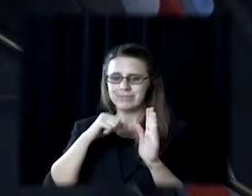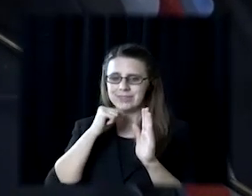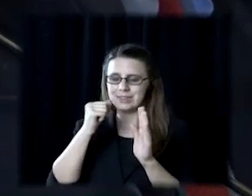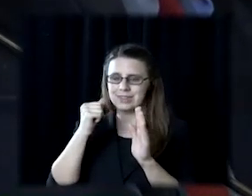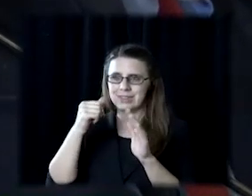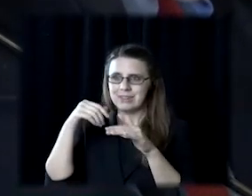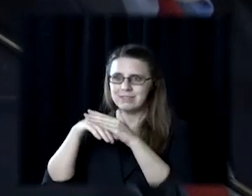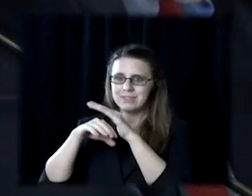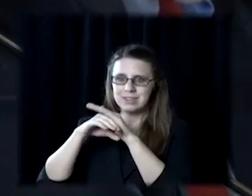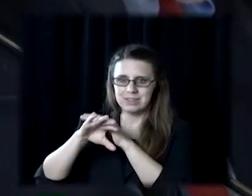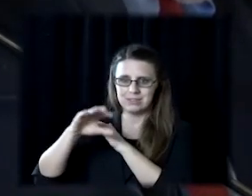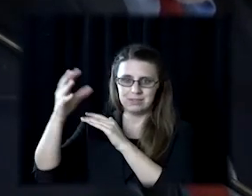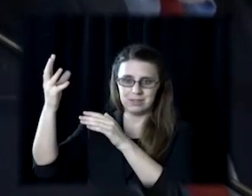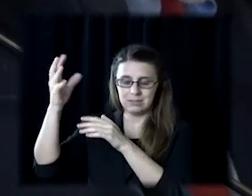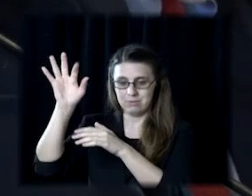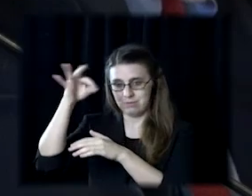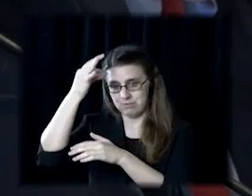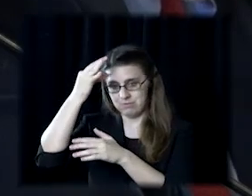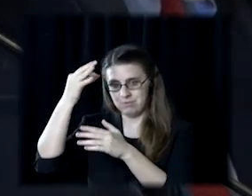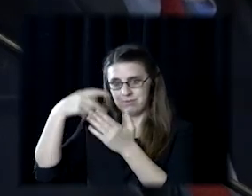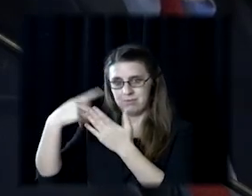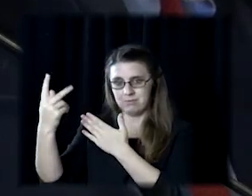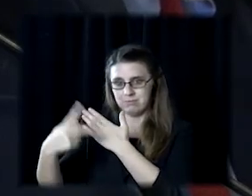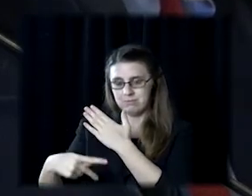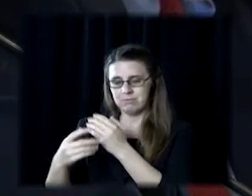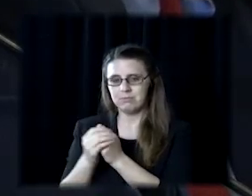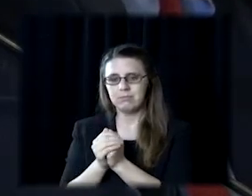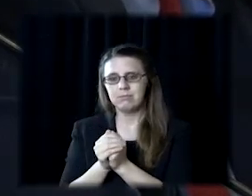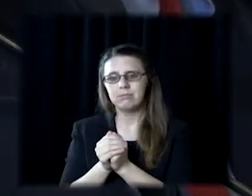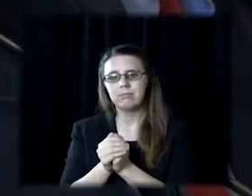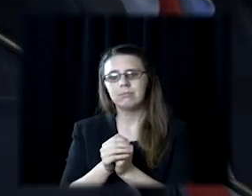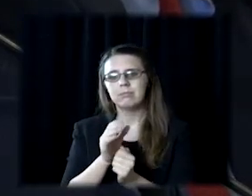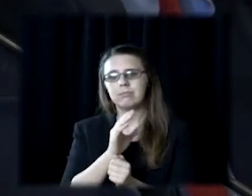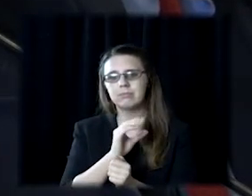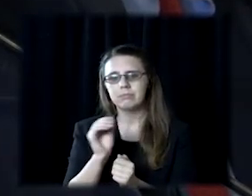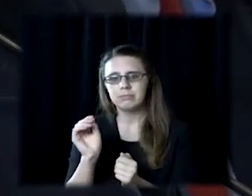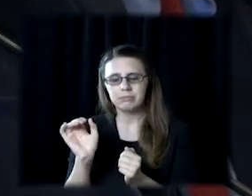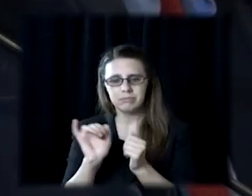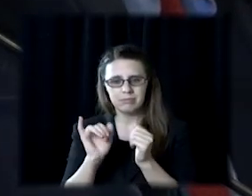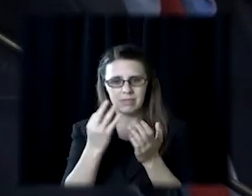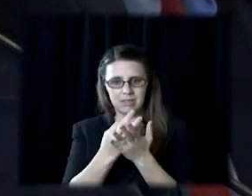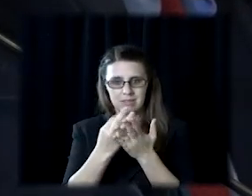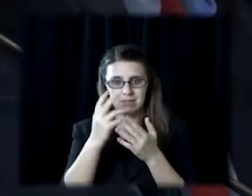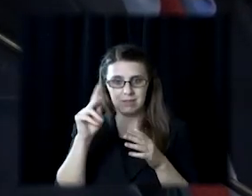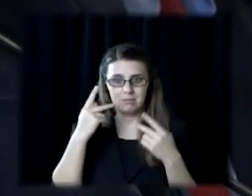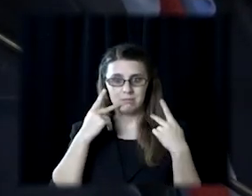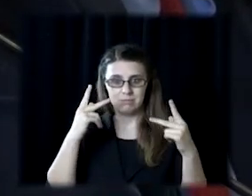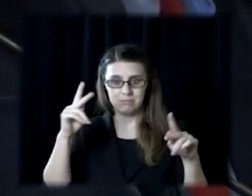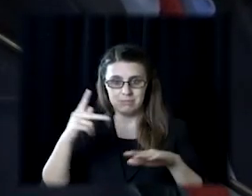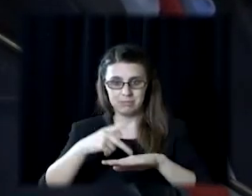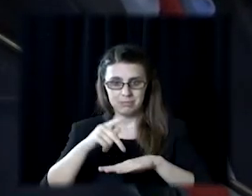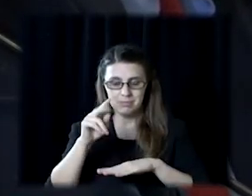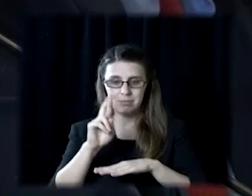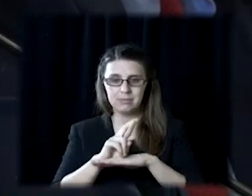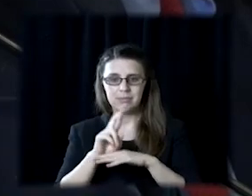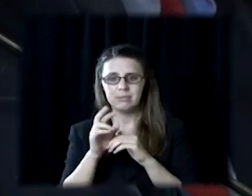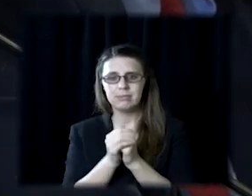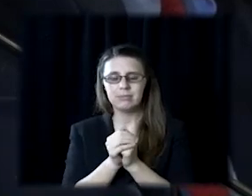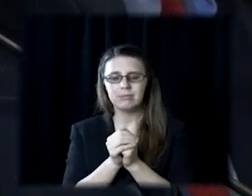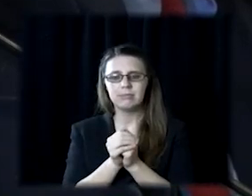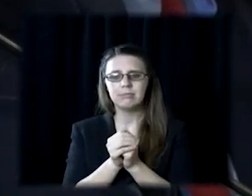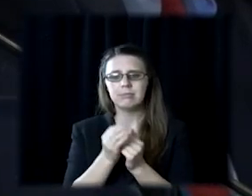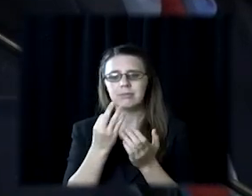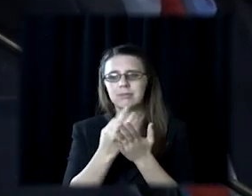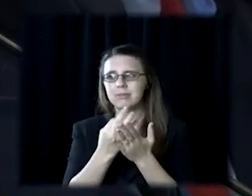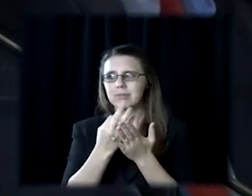federal EITC. Se formalizó la oficina del Principal Oficial de Finanzas Públicas de Puerto Rico, lo cual es una función financiera del Gobierno de